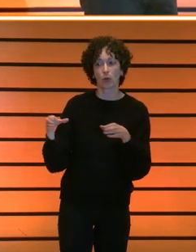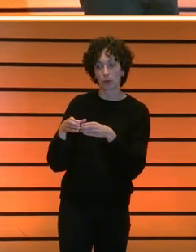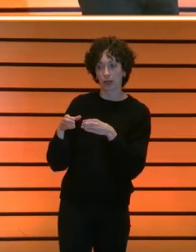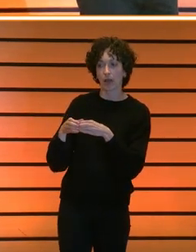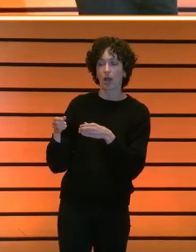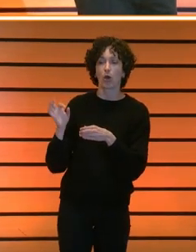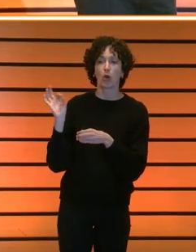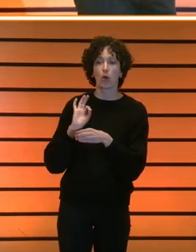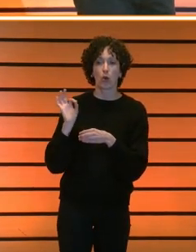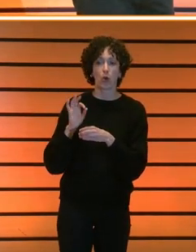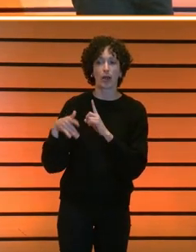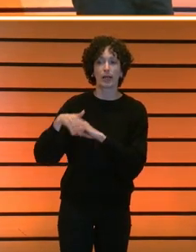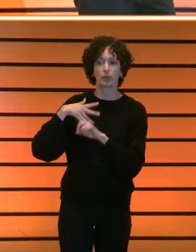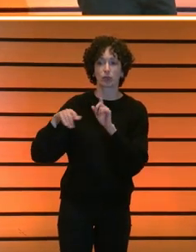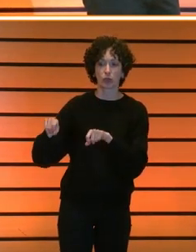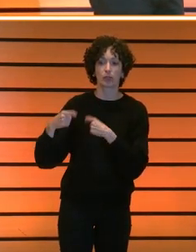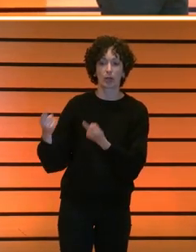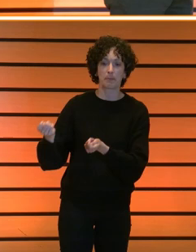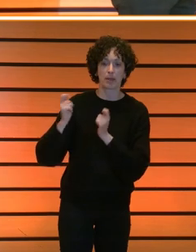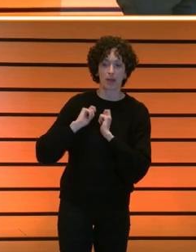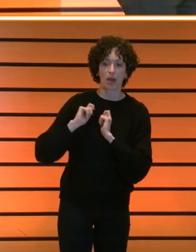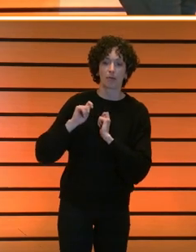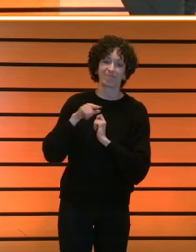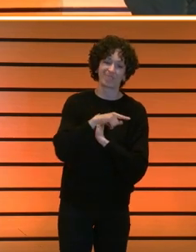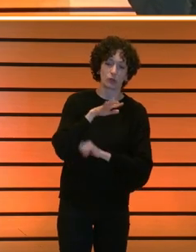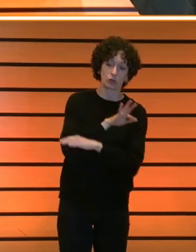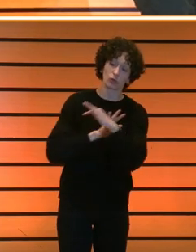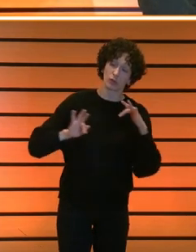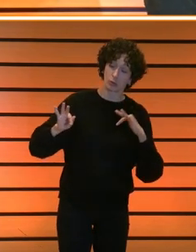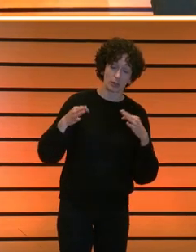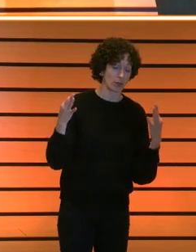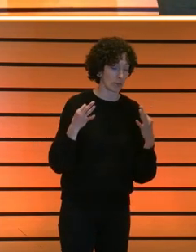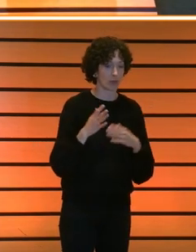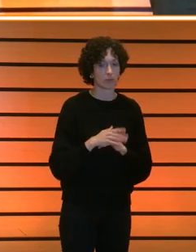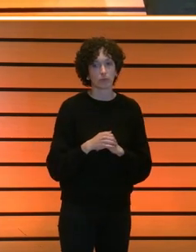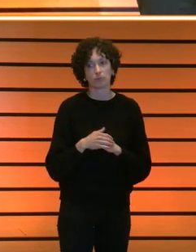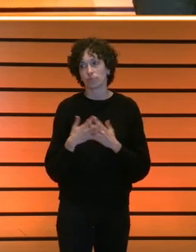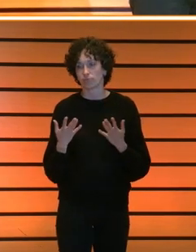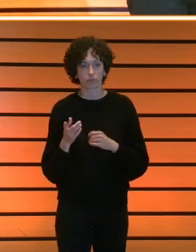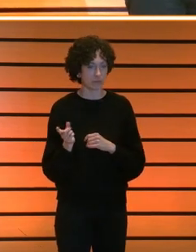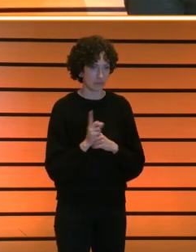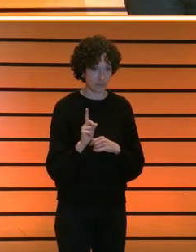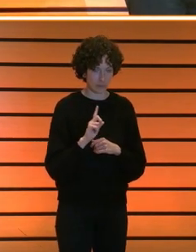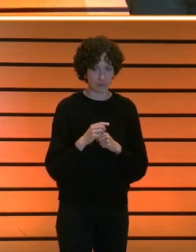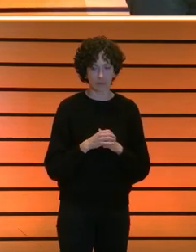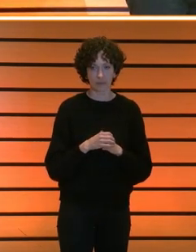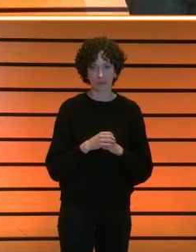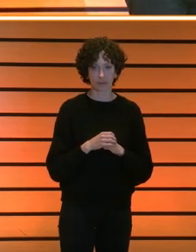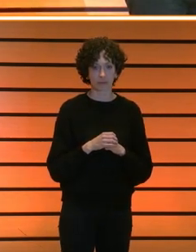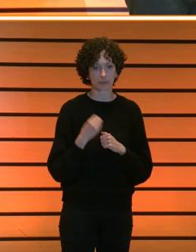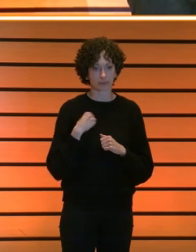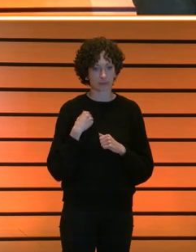o la el entorno natural ya está dando por lo tanto fin fijaros estas estas